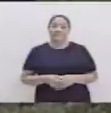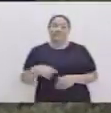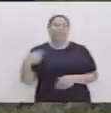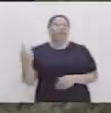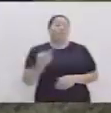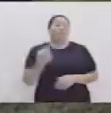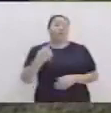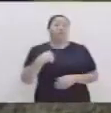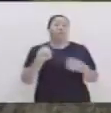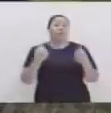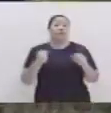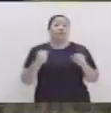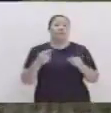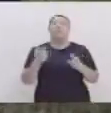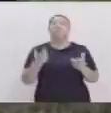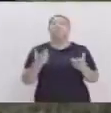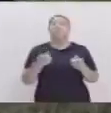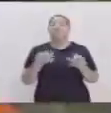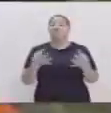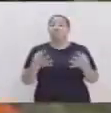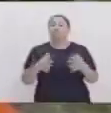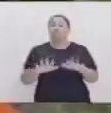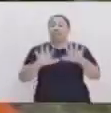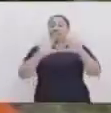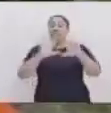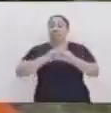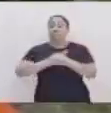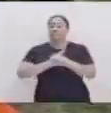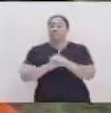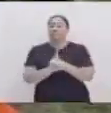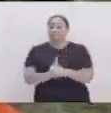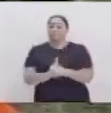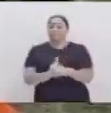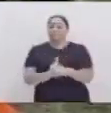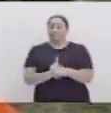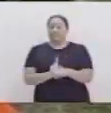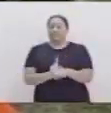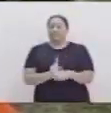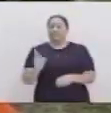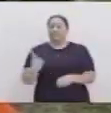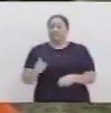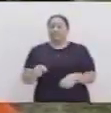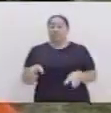Todo lo voy a hacer en una frecuencia de 10 segundos. Piernas juntas, de nuevo.